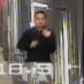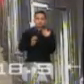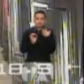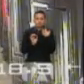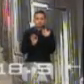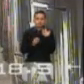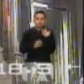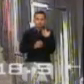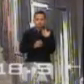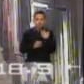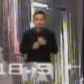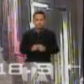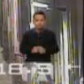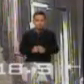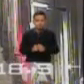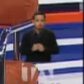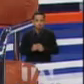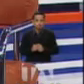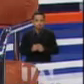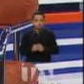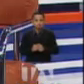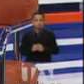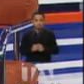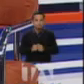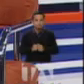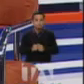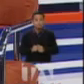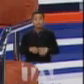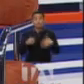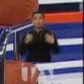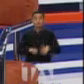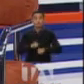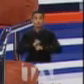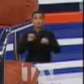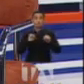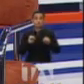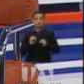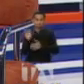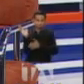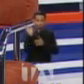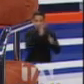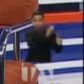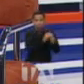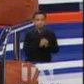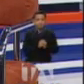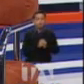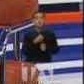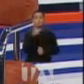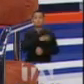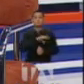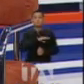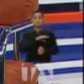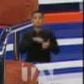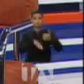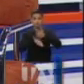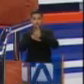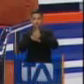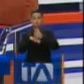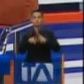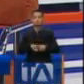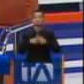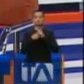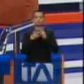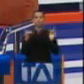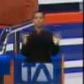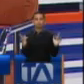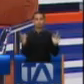Andrea Guerrero, 24 horas. Increíble, ¿no? Bueno, vamos con otros temas. Autoridades del municipio de Quito inauguraron un